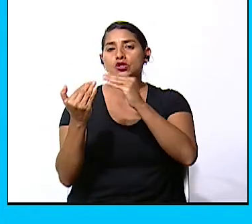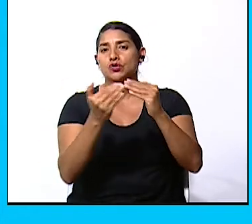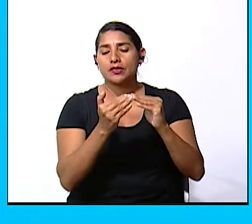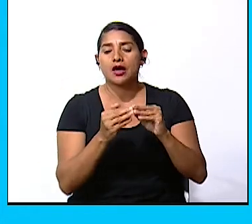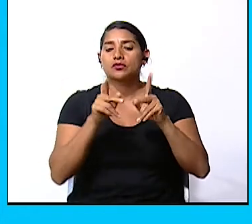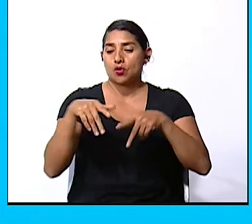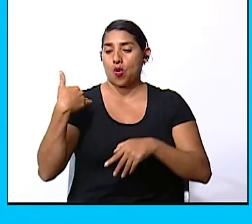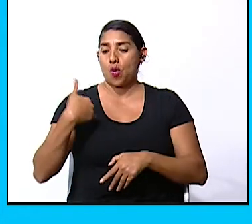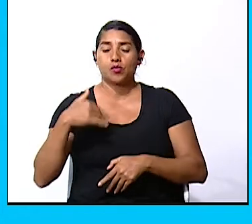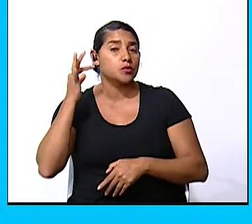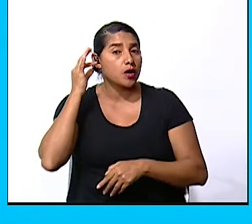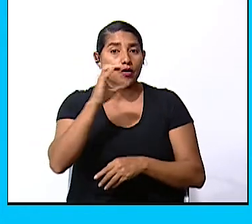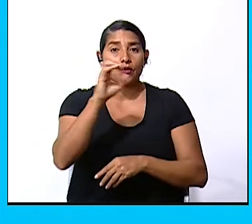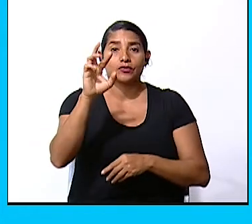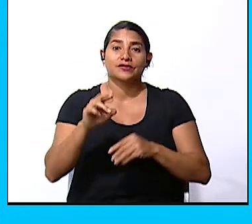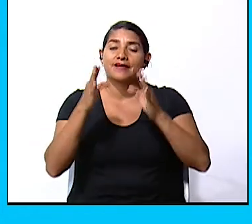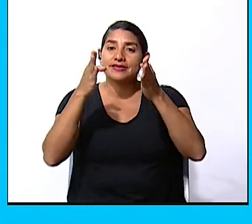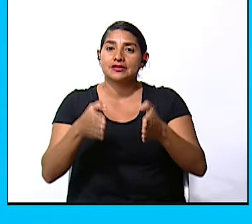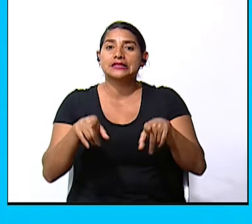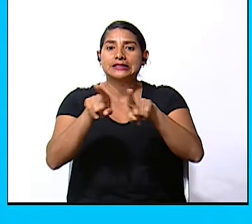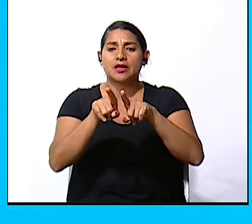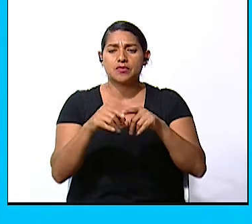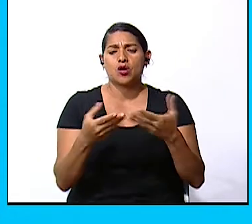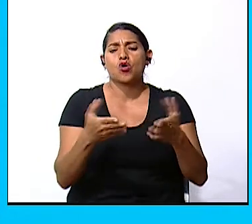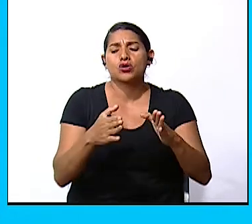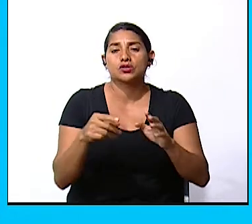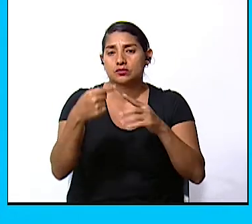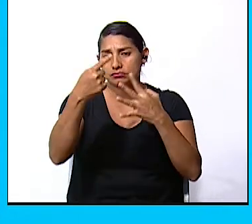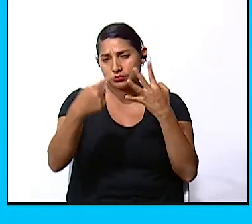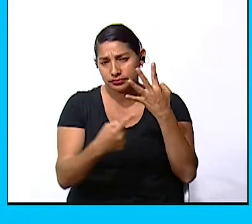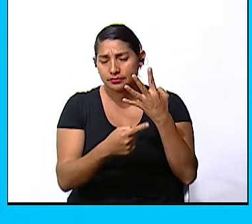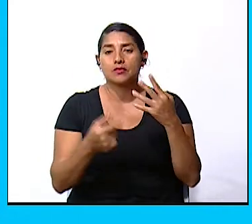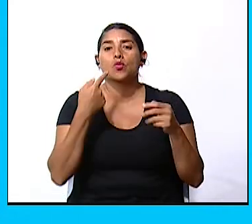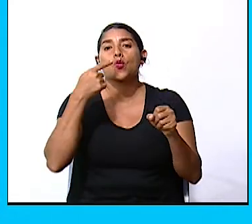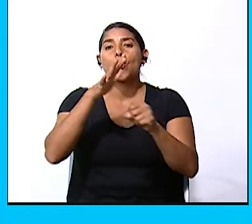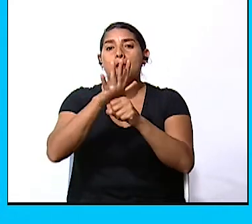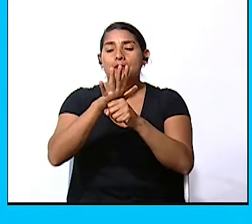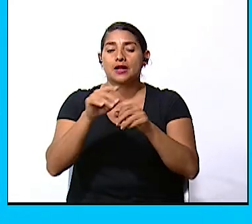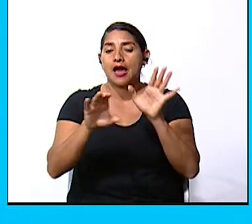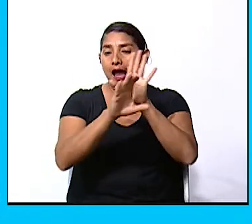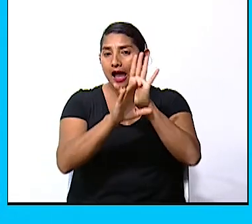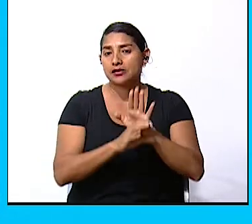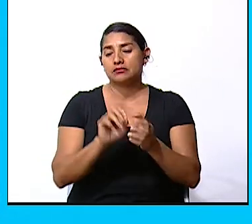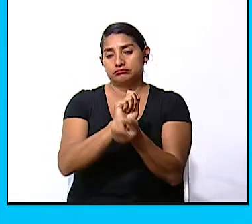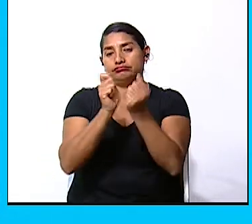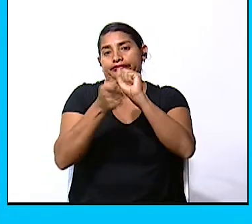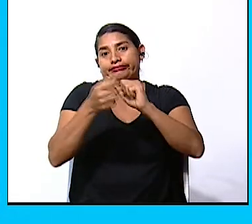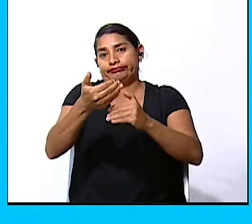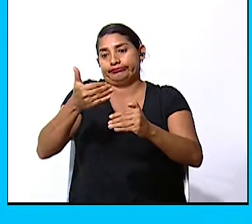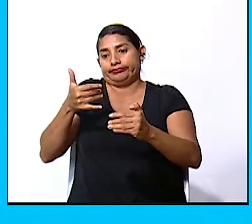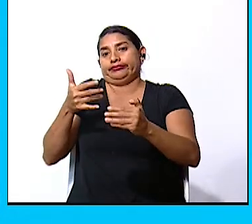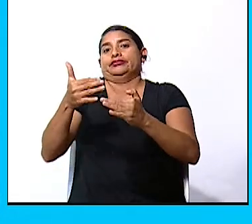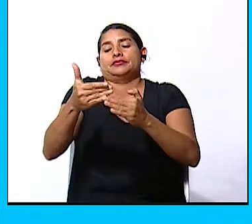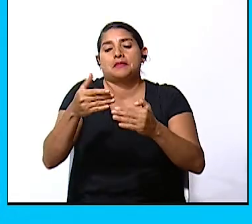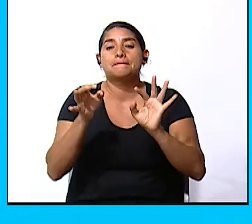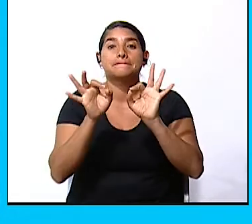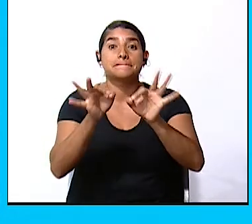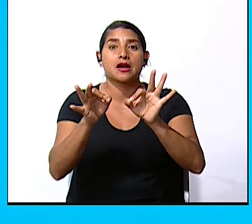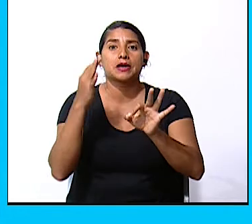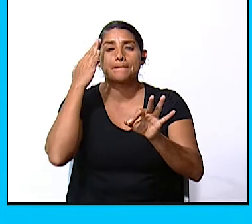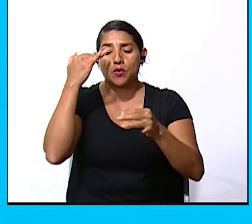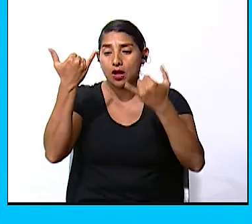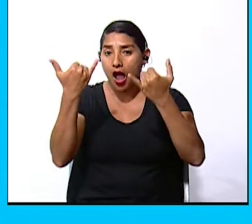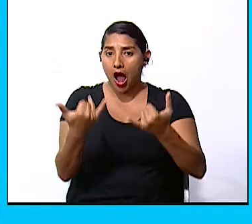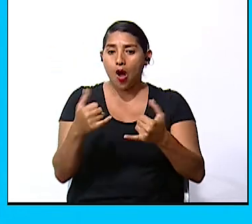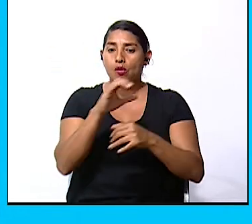las ciudadanas costarricenses y qué condiciones debían cumplir. Evidentemente, ese concepto ha cambiado para bien, porque hoy